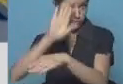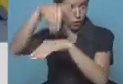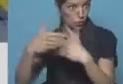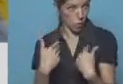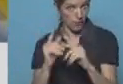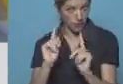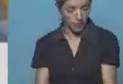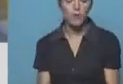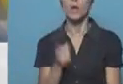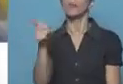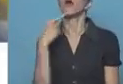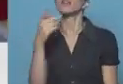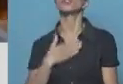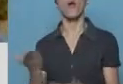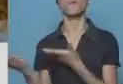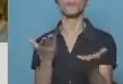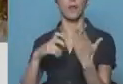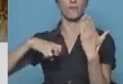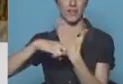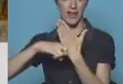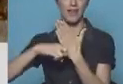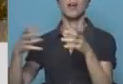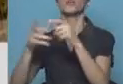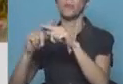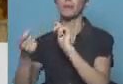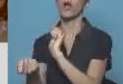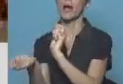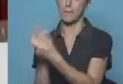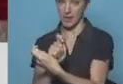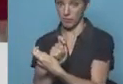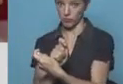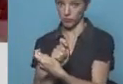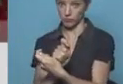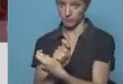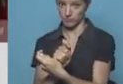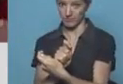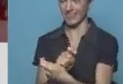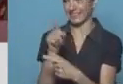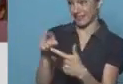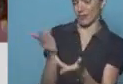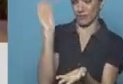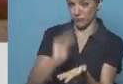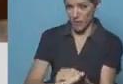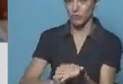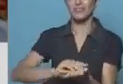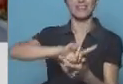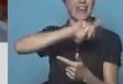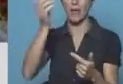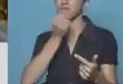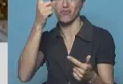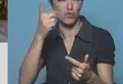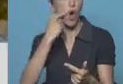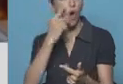como fiscal, bueno, del partido Cambiemos. La verdad que sumado a esto y a otras declaraciones de un escritor